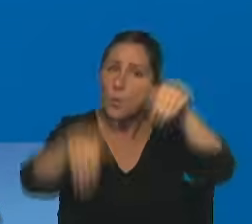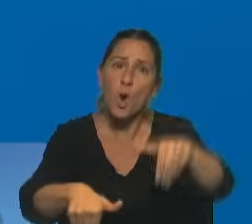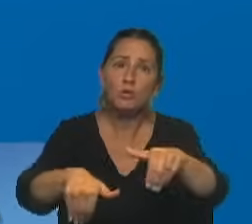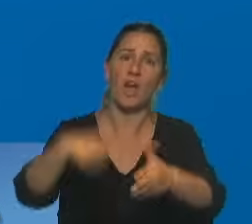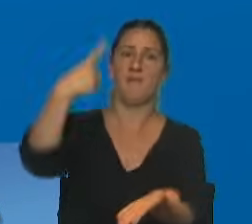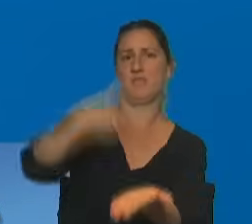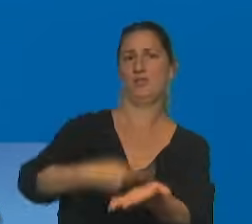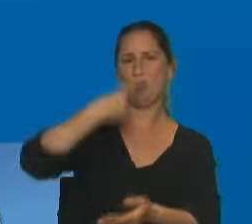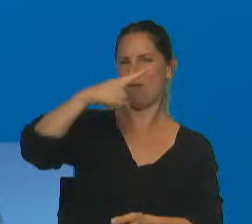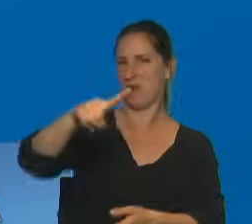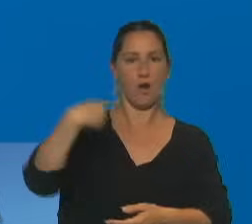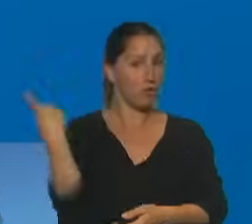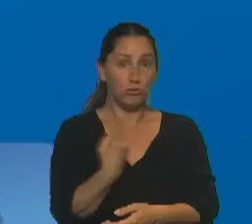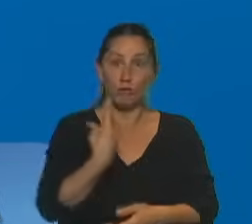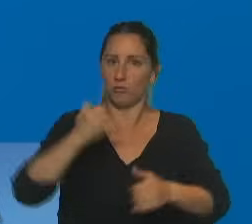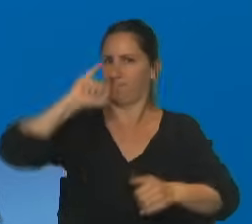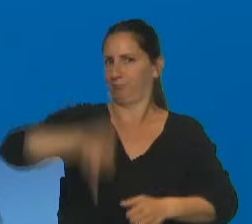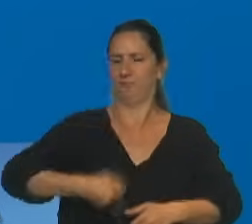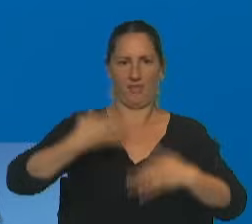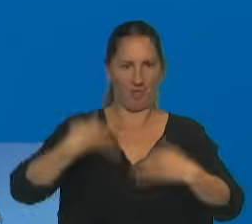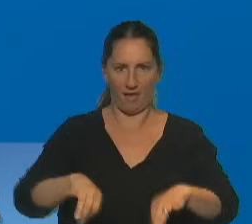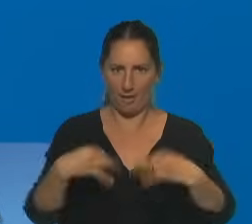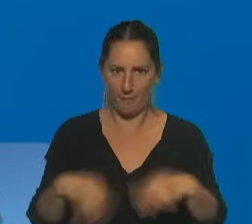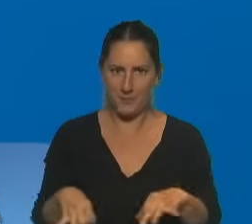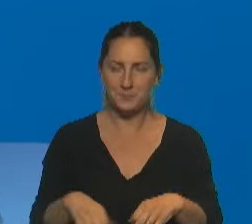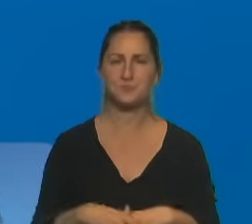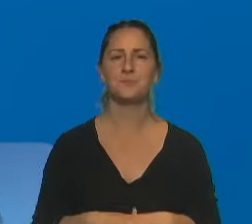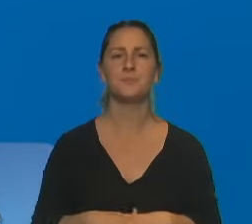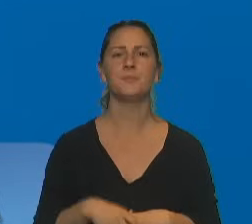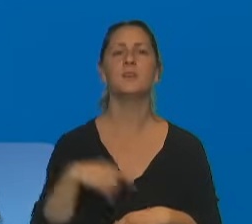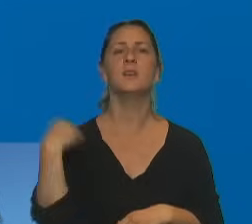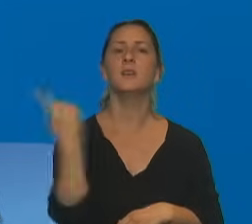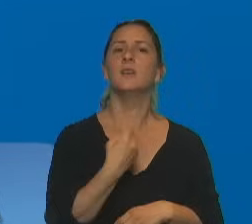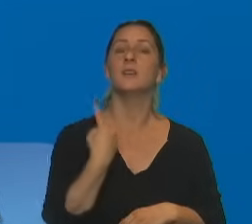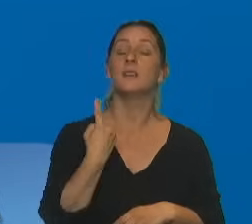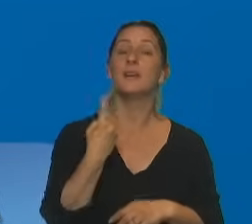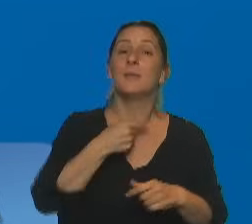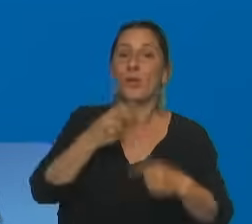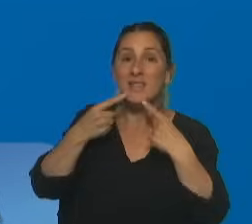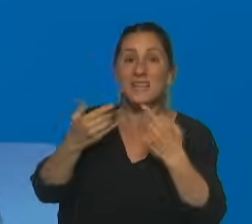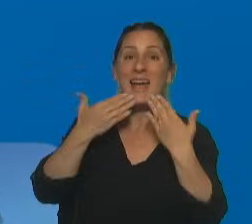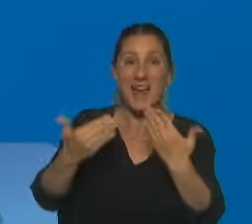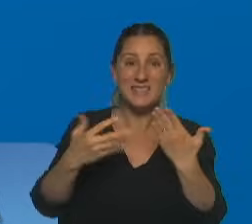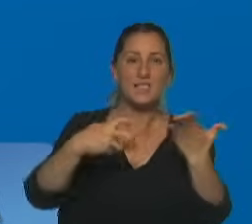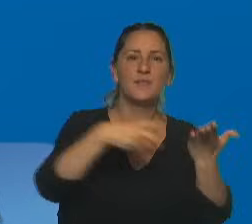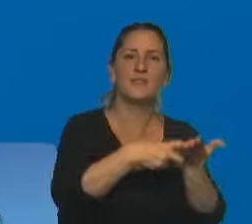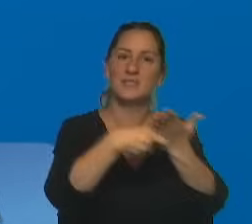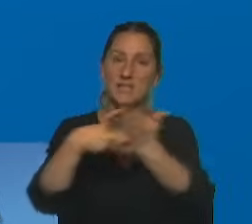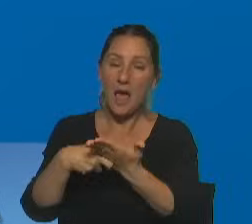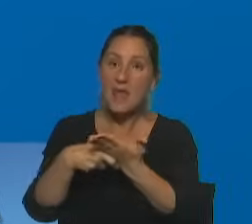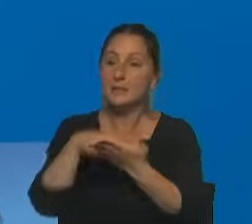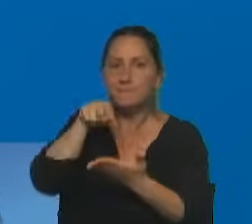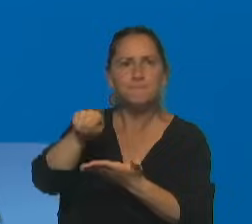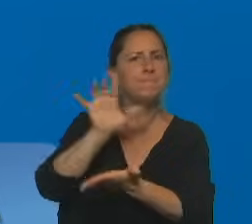argentino. También queremos agradecerles a los fiscales. Los fiscales son los